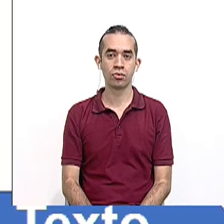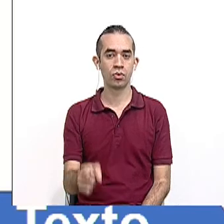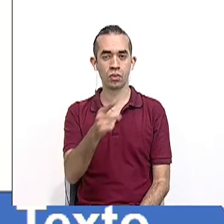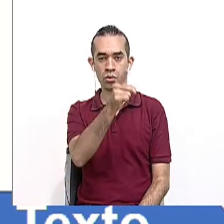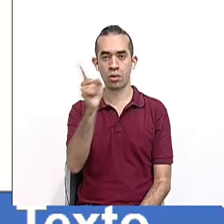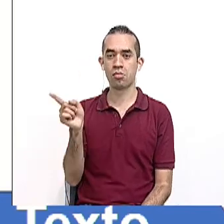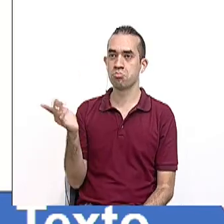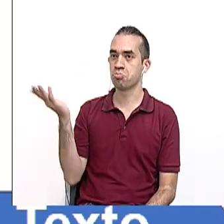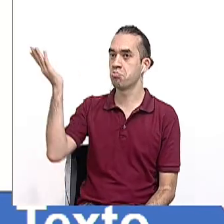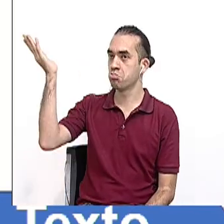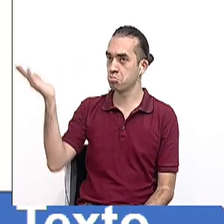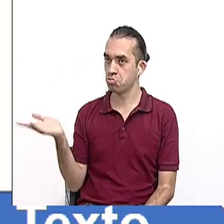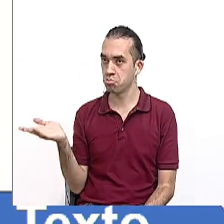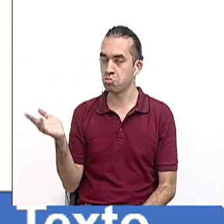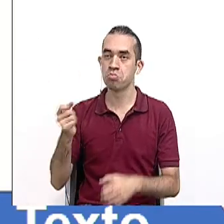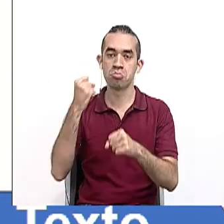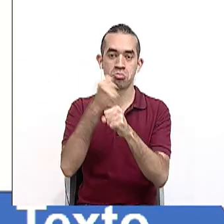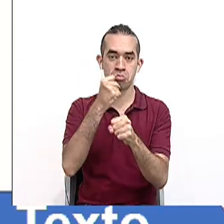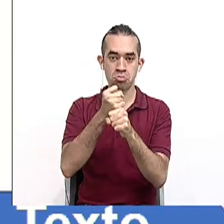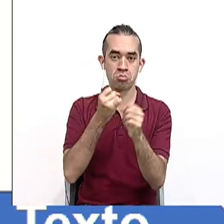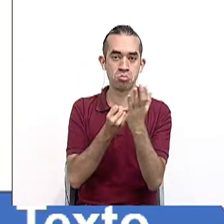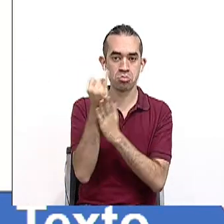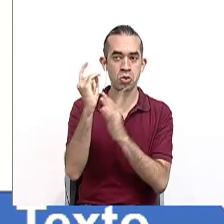usarían para un trabajo de investigación?